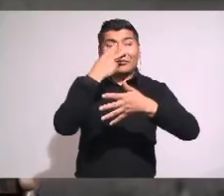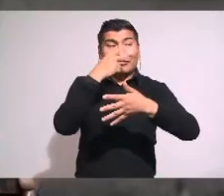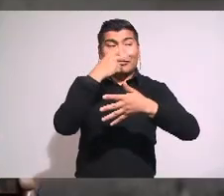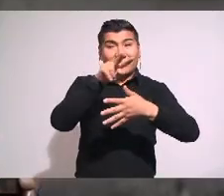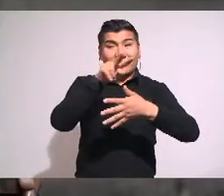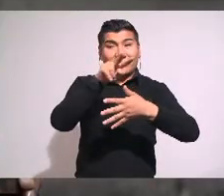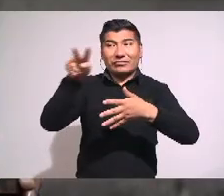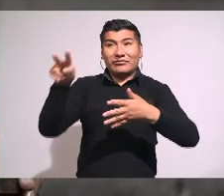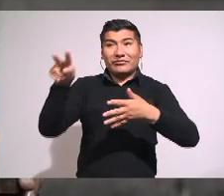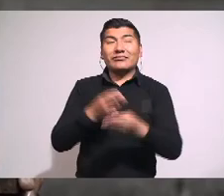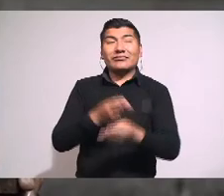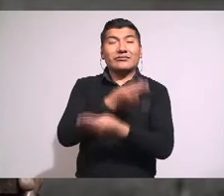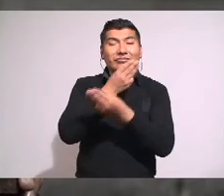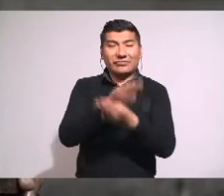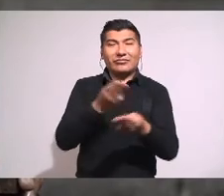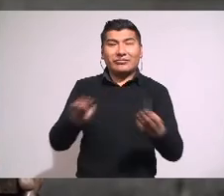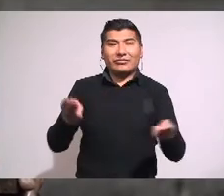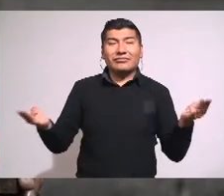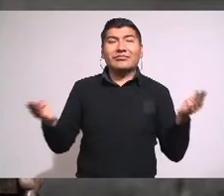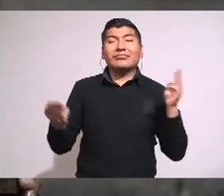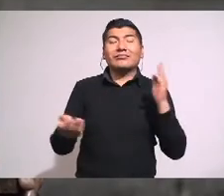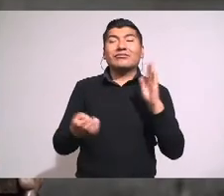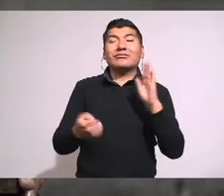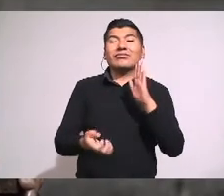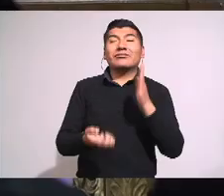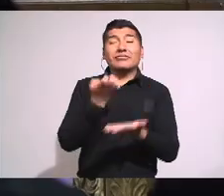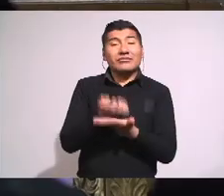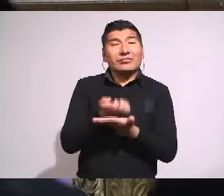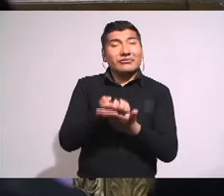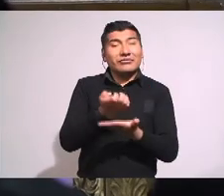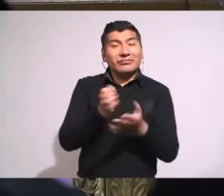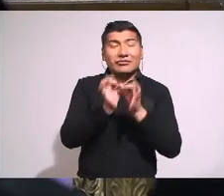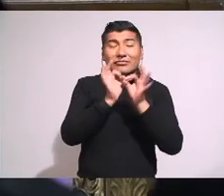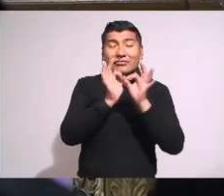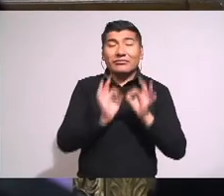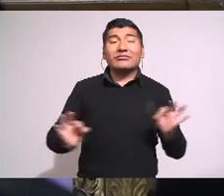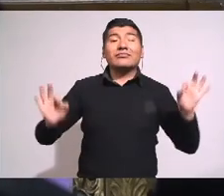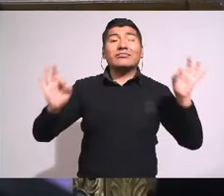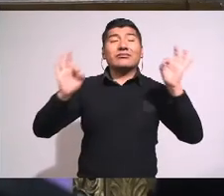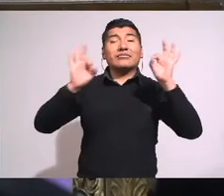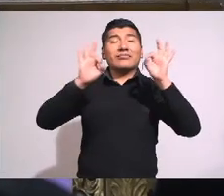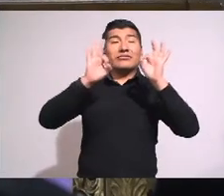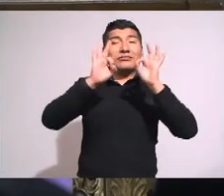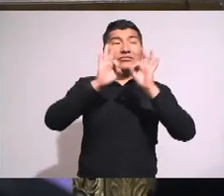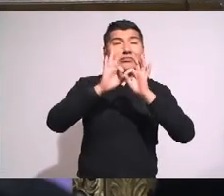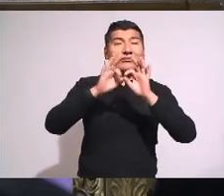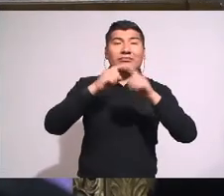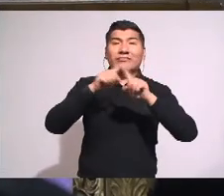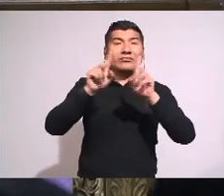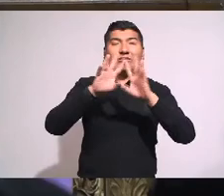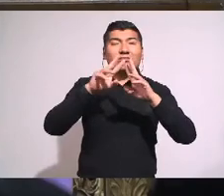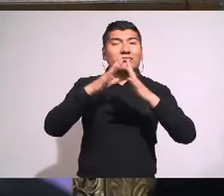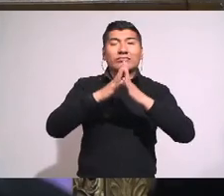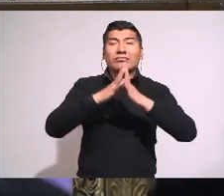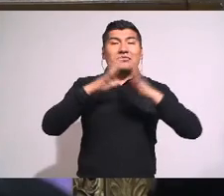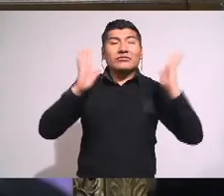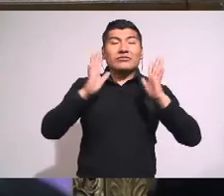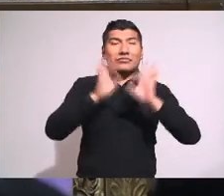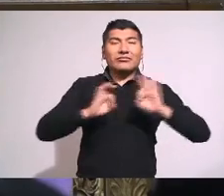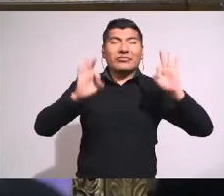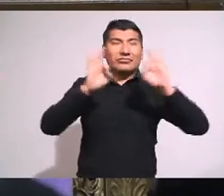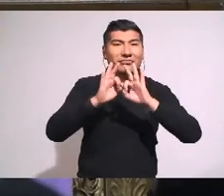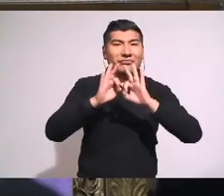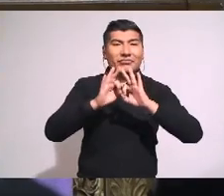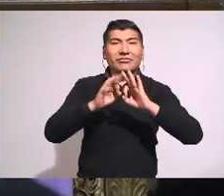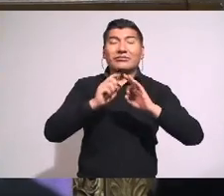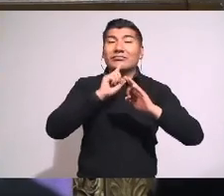material, es ver lo económico como algo importante, pero no lo más importante.